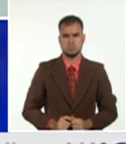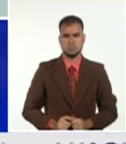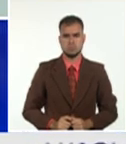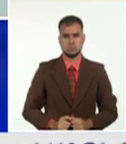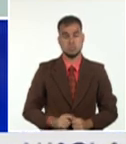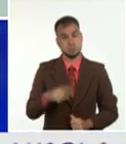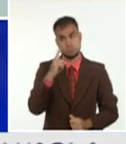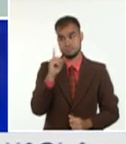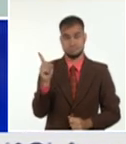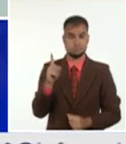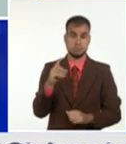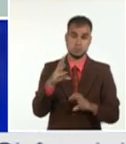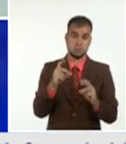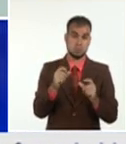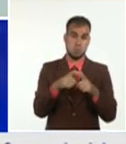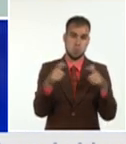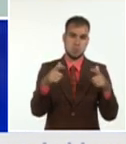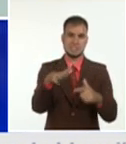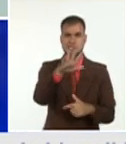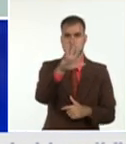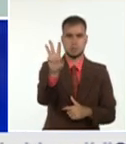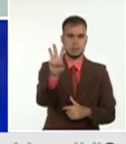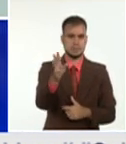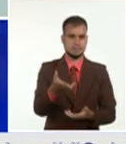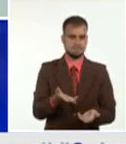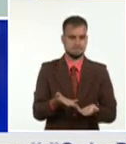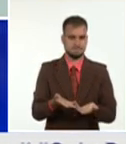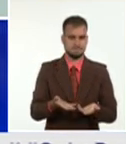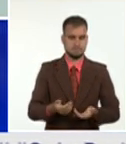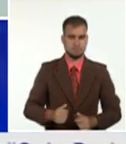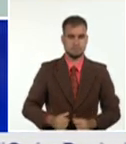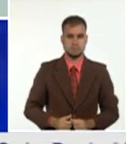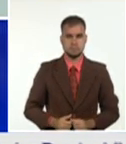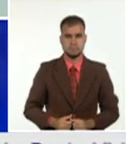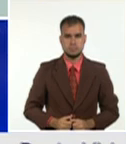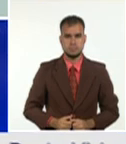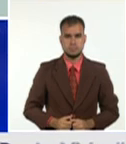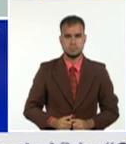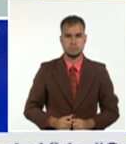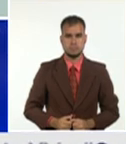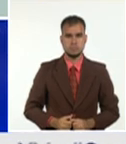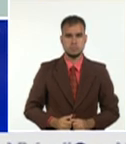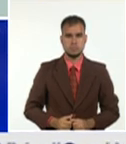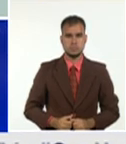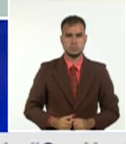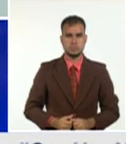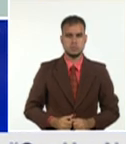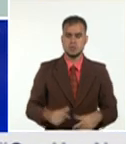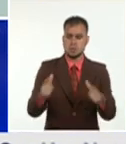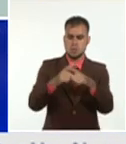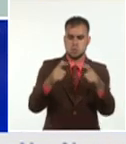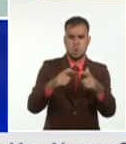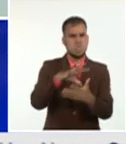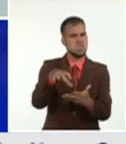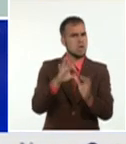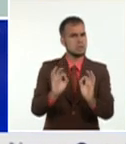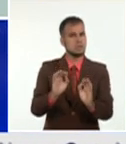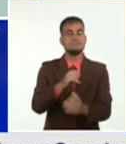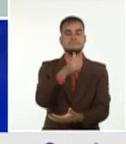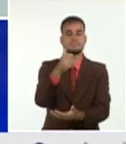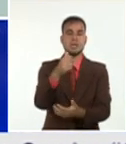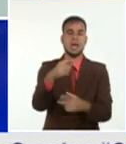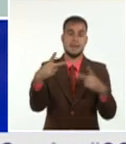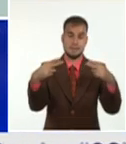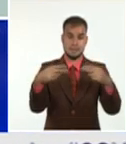elevada, 53. Ayer con las cifras más elevadas, en Cárdenas 15, Los Arabos